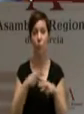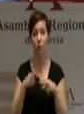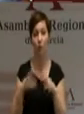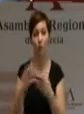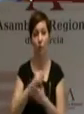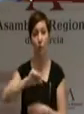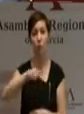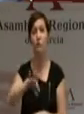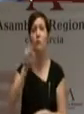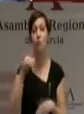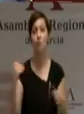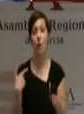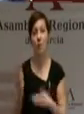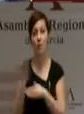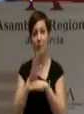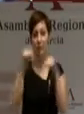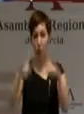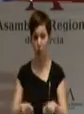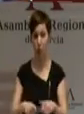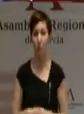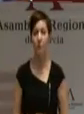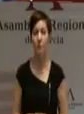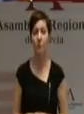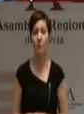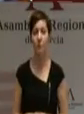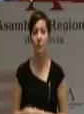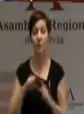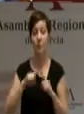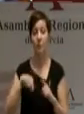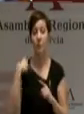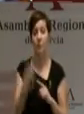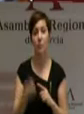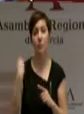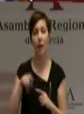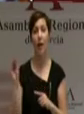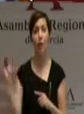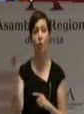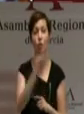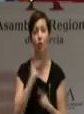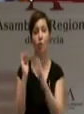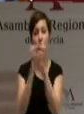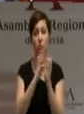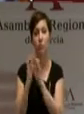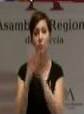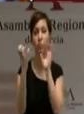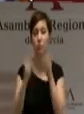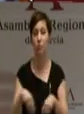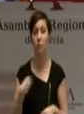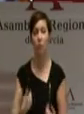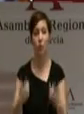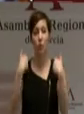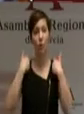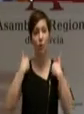Cámara. En consecuencia, una vez efectuadas las referidas consultas y en uso de las facultades que el